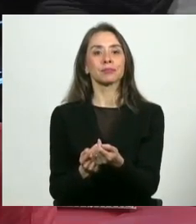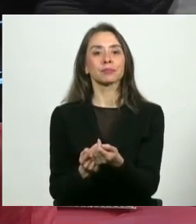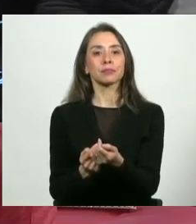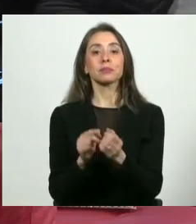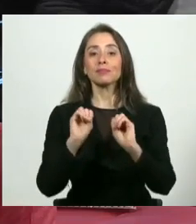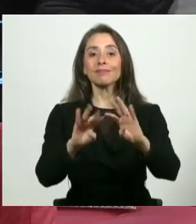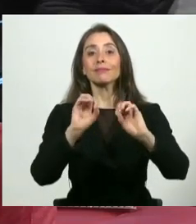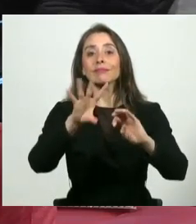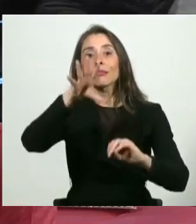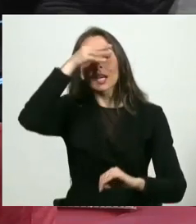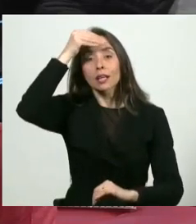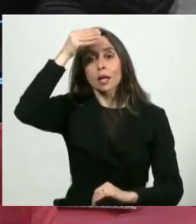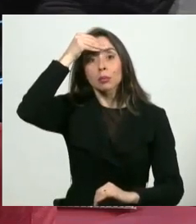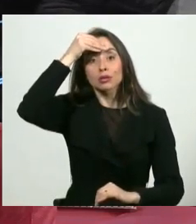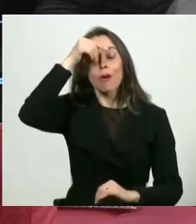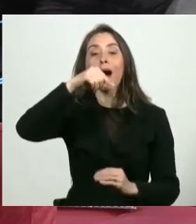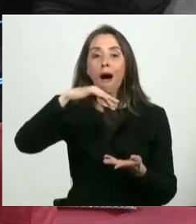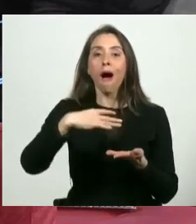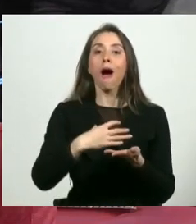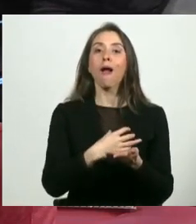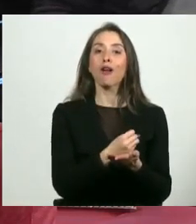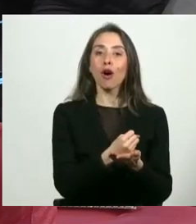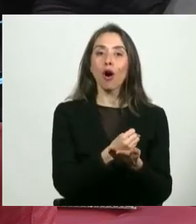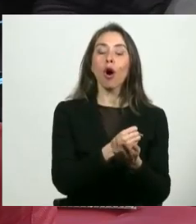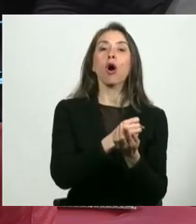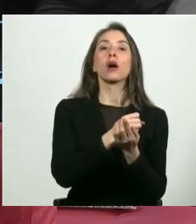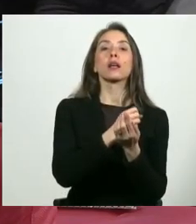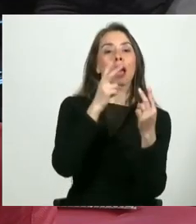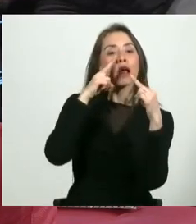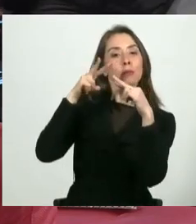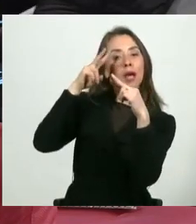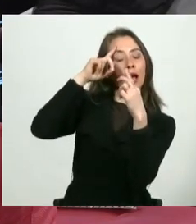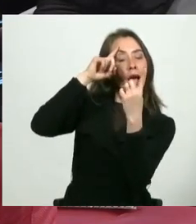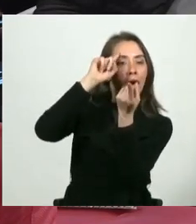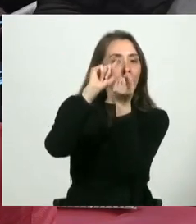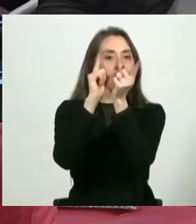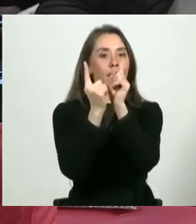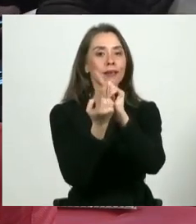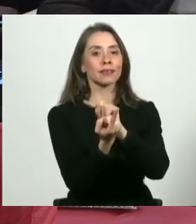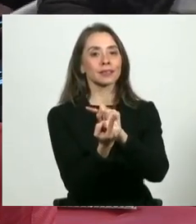una capacitación uno logra que exista ese cambio de mirada.